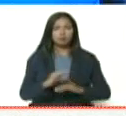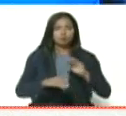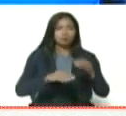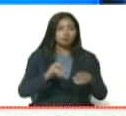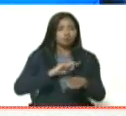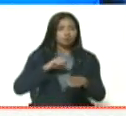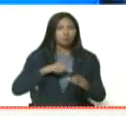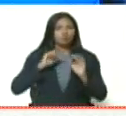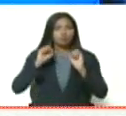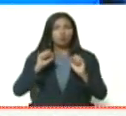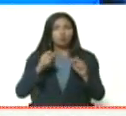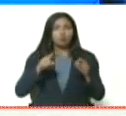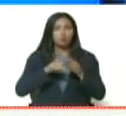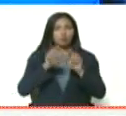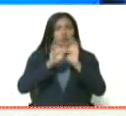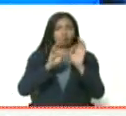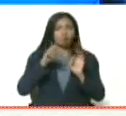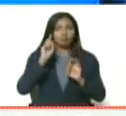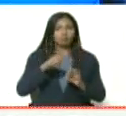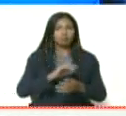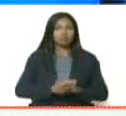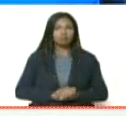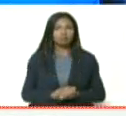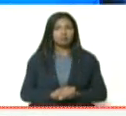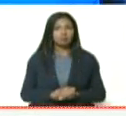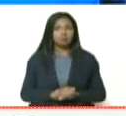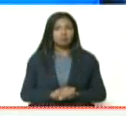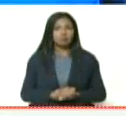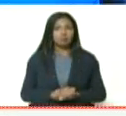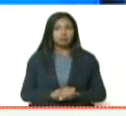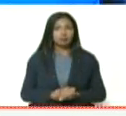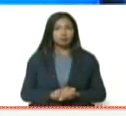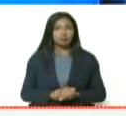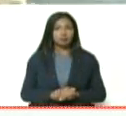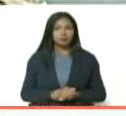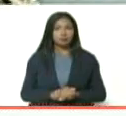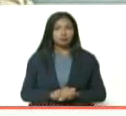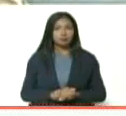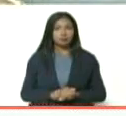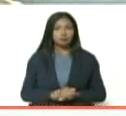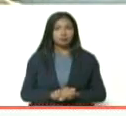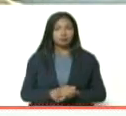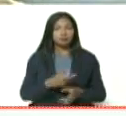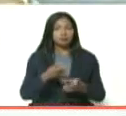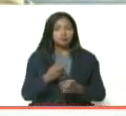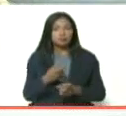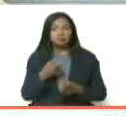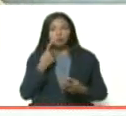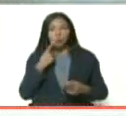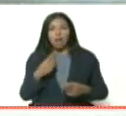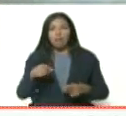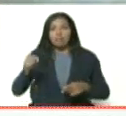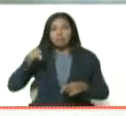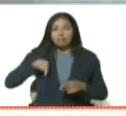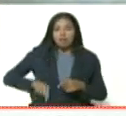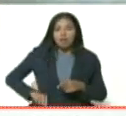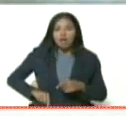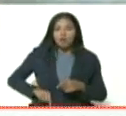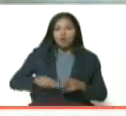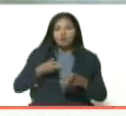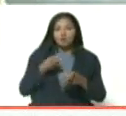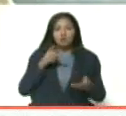logremos equilibrio de producción, distribución, precios, salarios, acceso a los